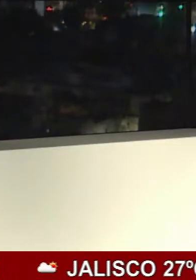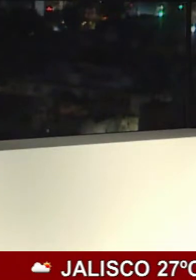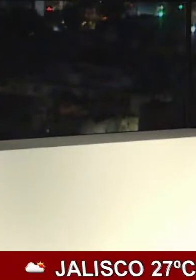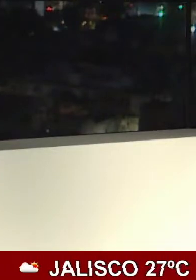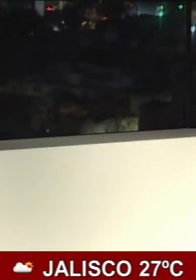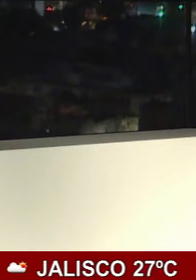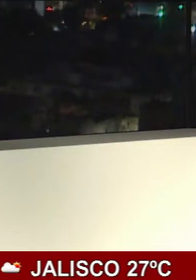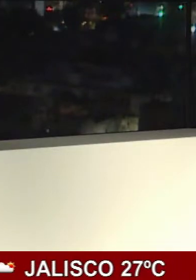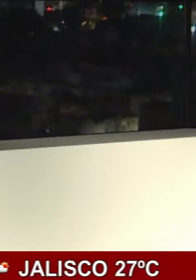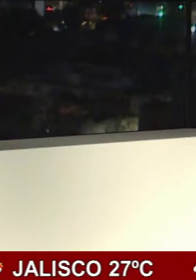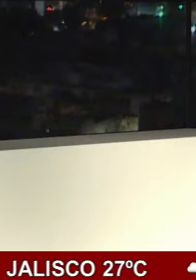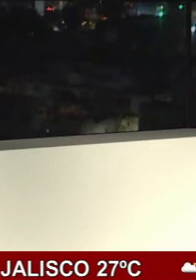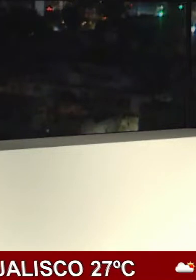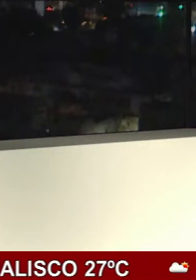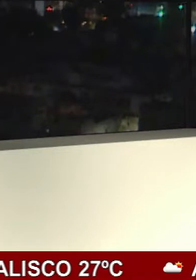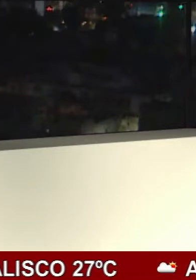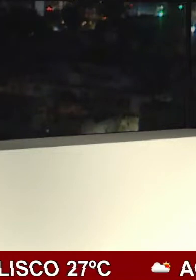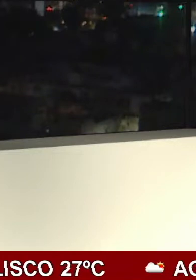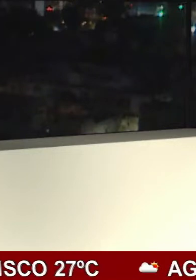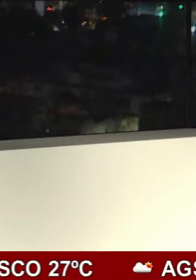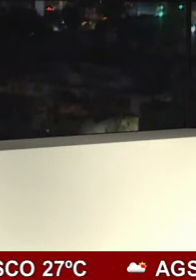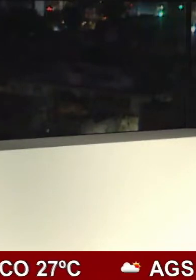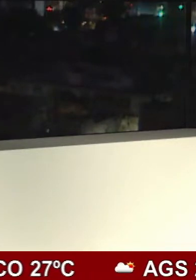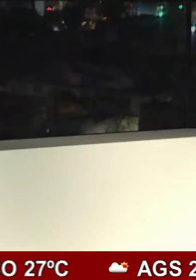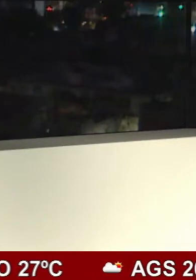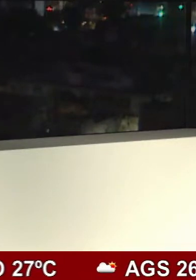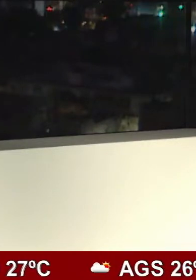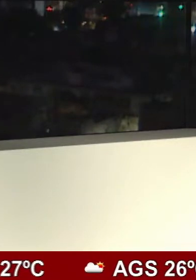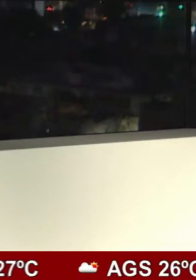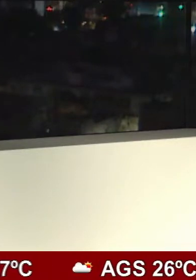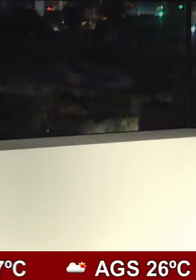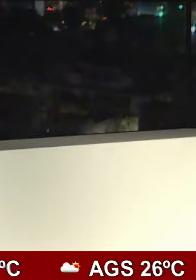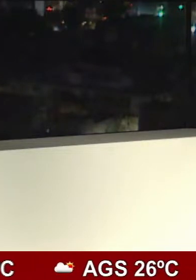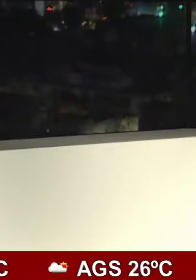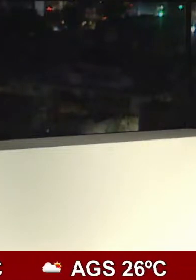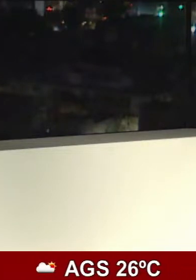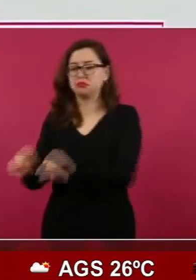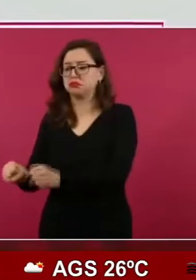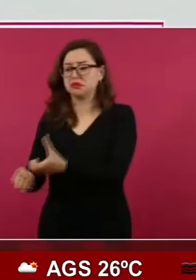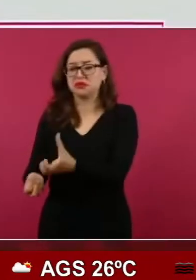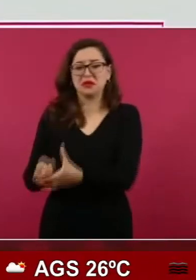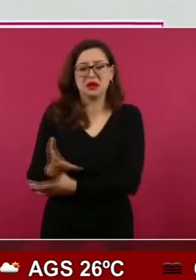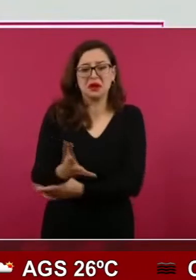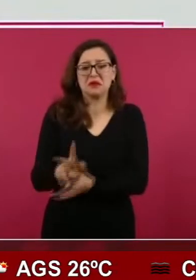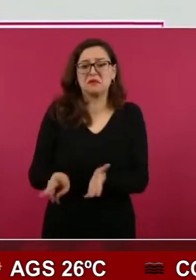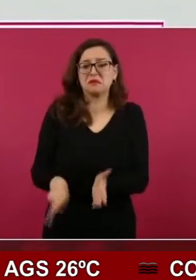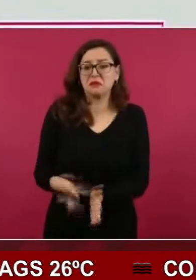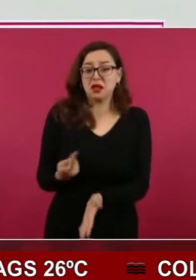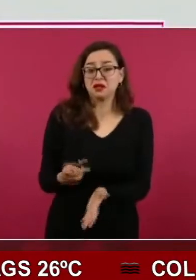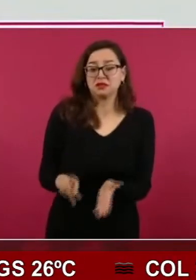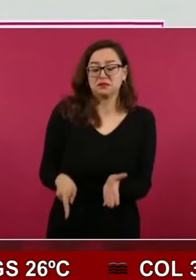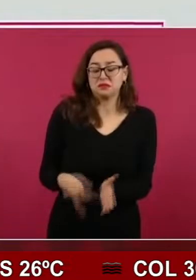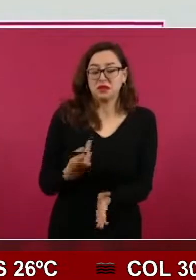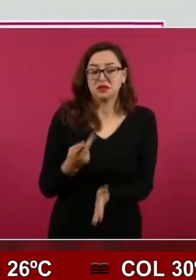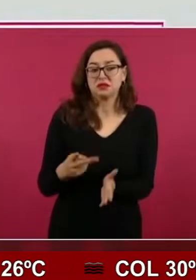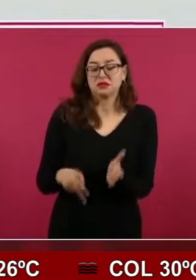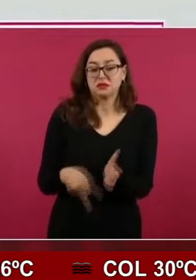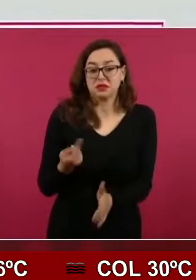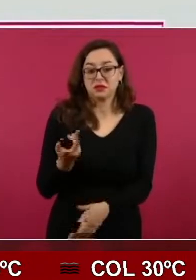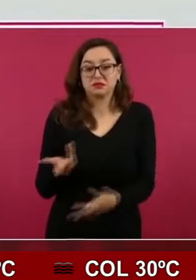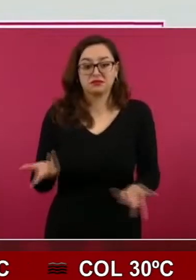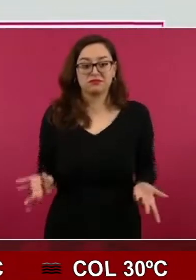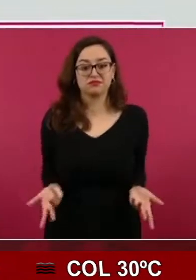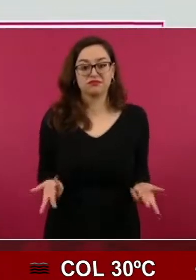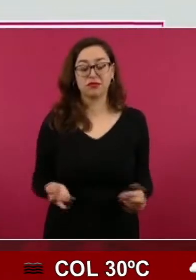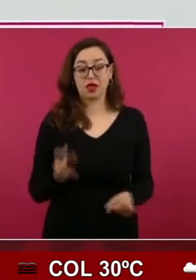e internacional. El gobierno federal continúa su presión contra la Suprema Corte de Justicia de la Nación, la cual